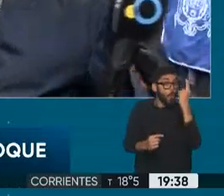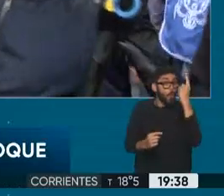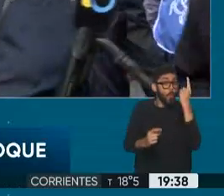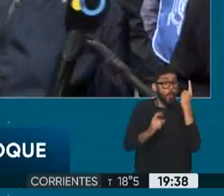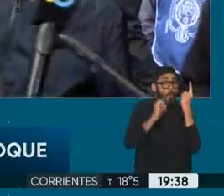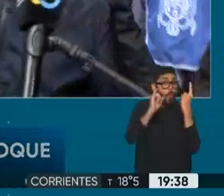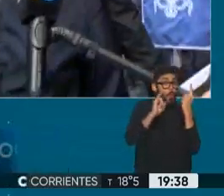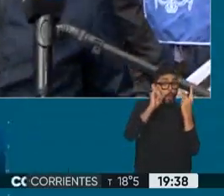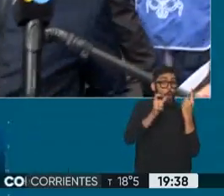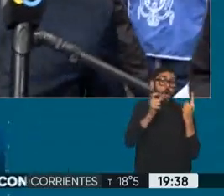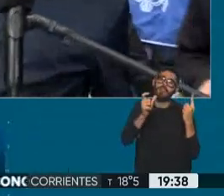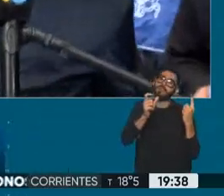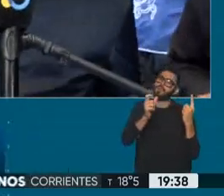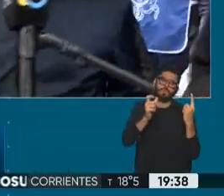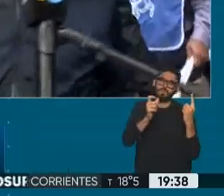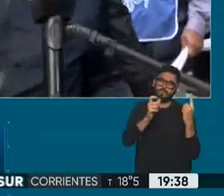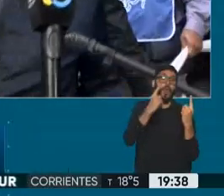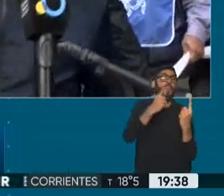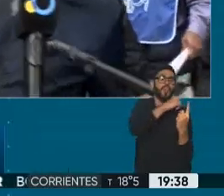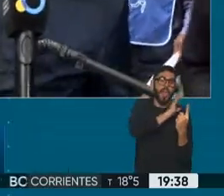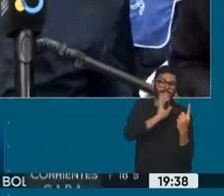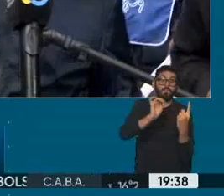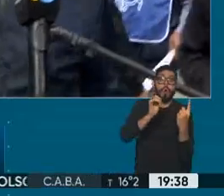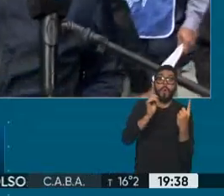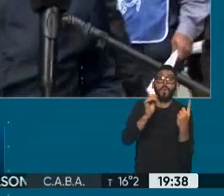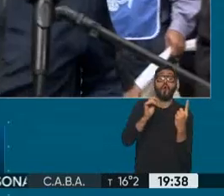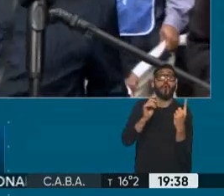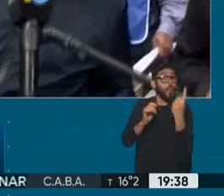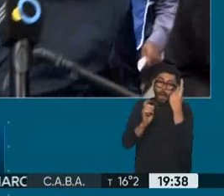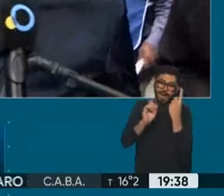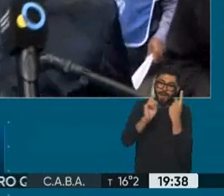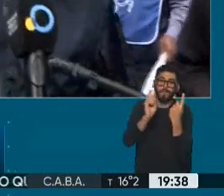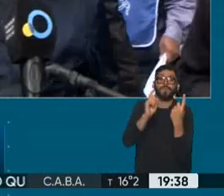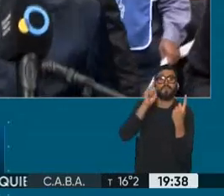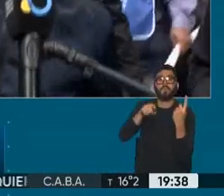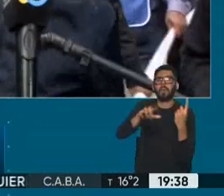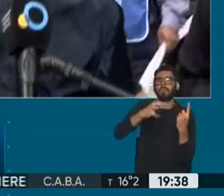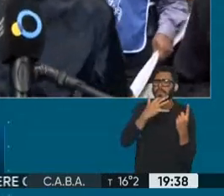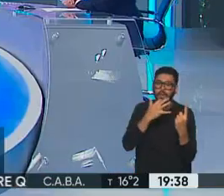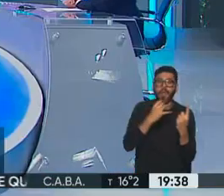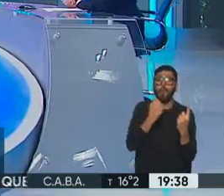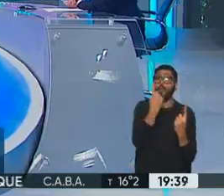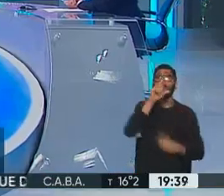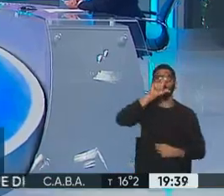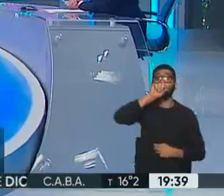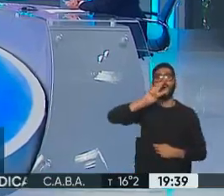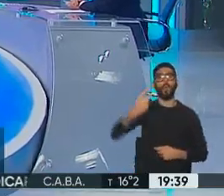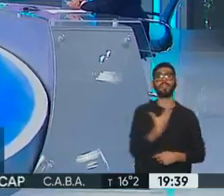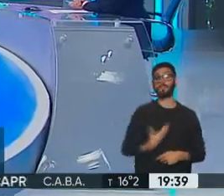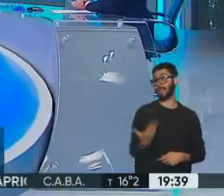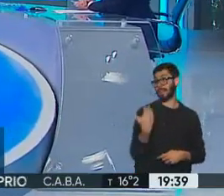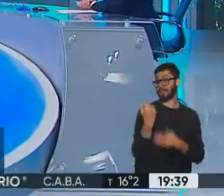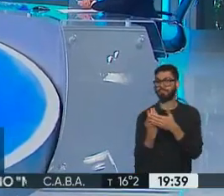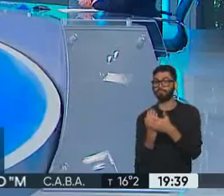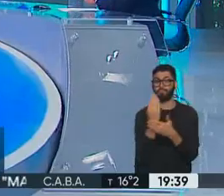que se expresó y lo viene haciendo en estos últimos días. Para quienes quieren entender también, hay un tuit de la vicepresidenta de las últimas horas